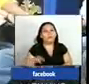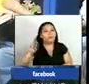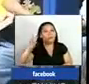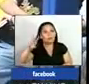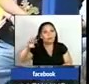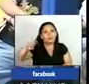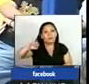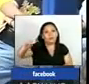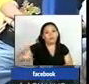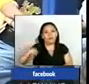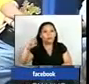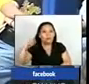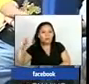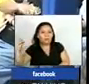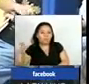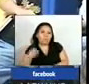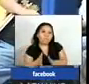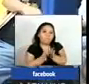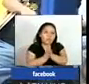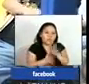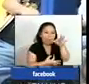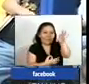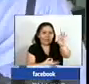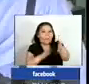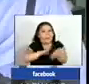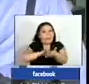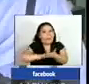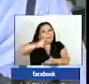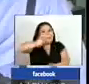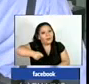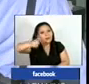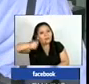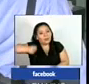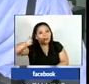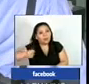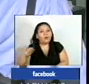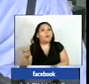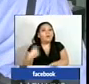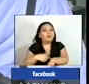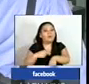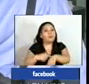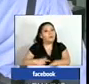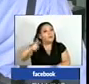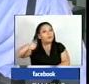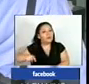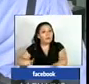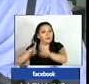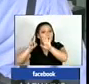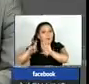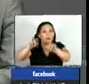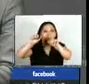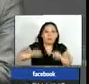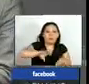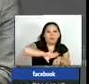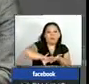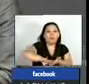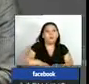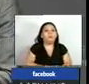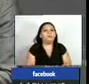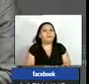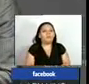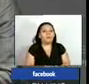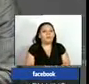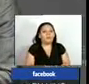.000 contribuyentes solicitaron pago a plazos. Ellos tendrán seis meses para completar su deuda. Hay